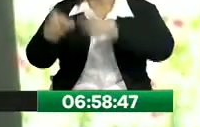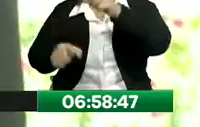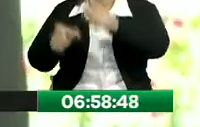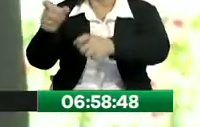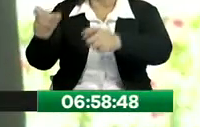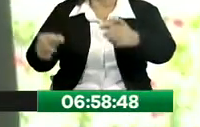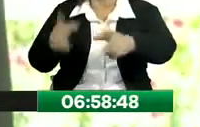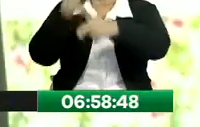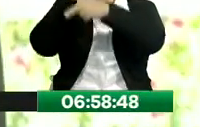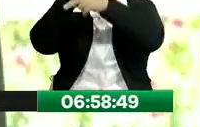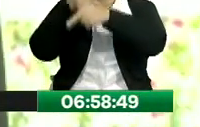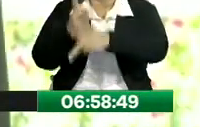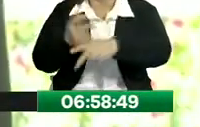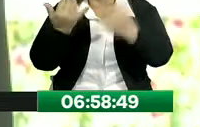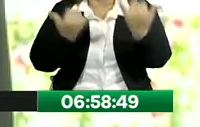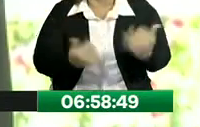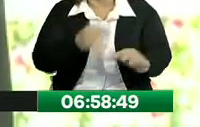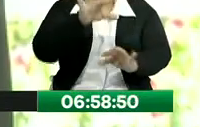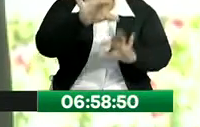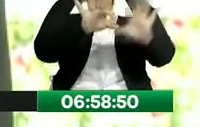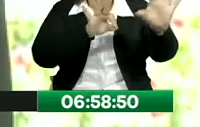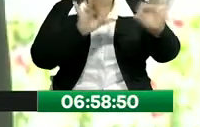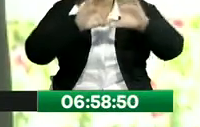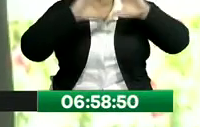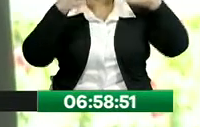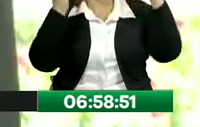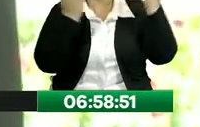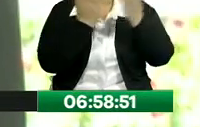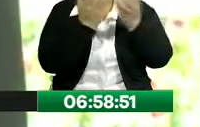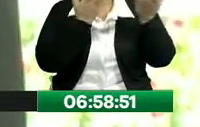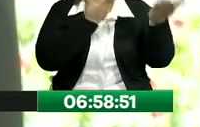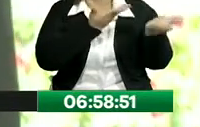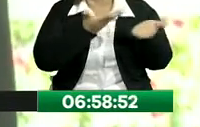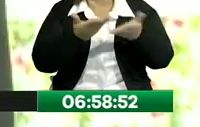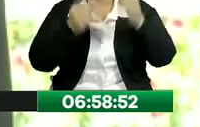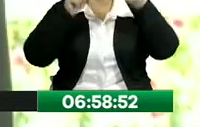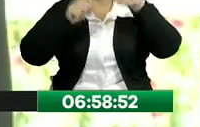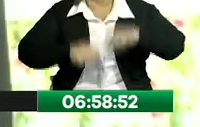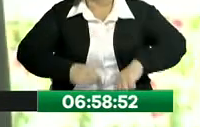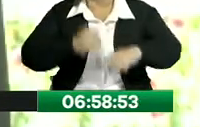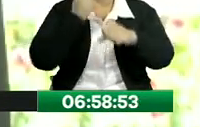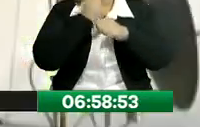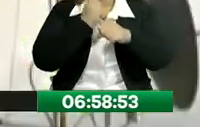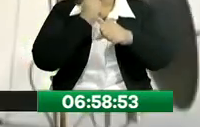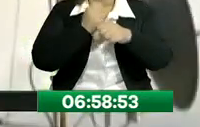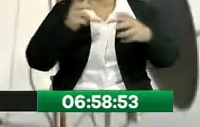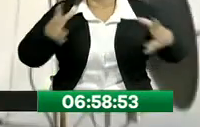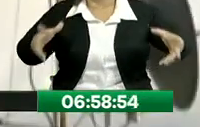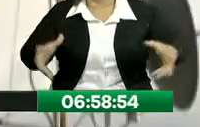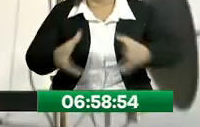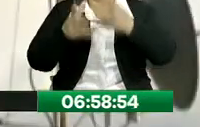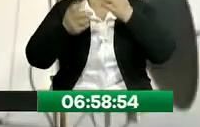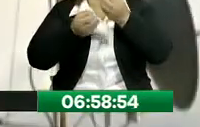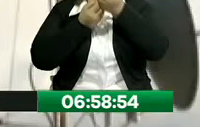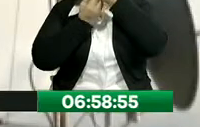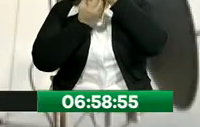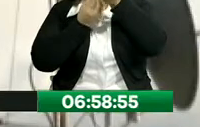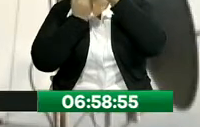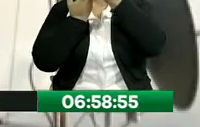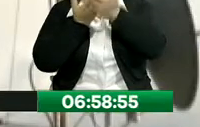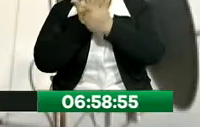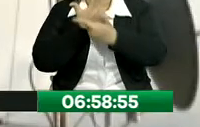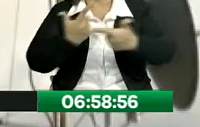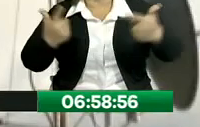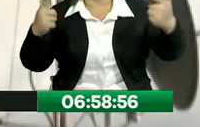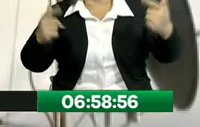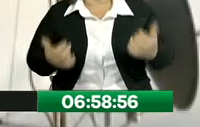y un comité de protección de los periodistas para que puedan trabajar en el fomento de la libertad de expresión. Además de que se anuncia que el gobierno está